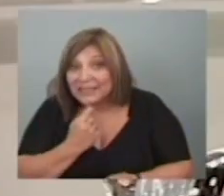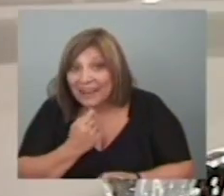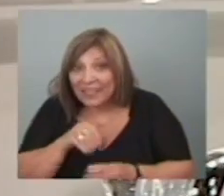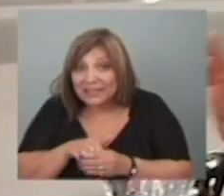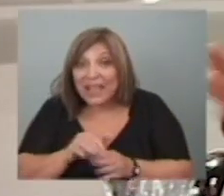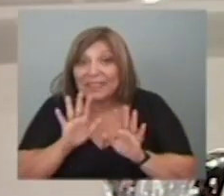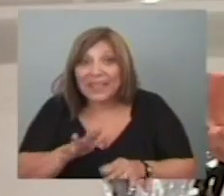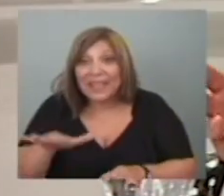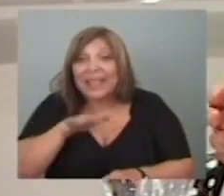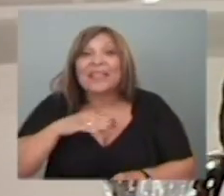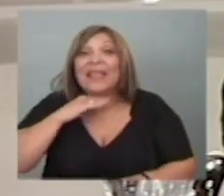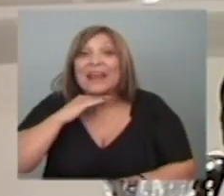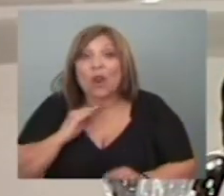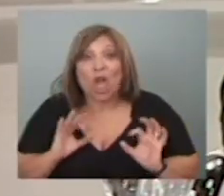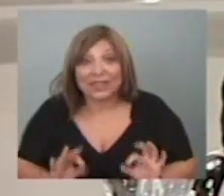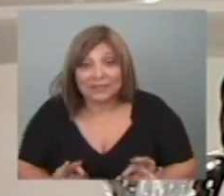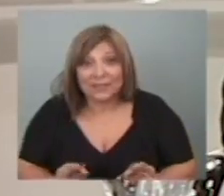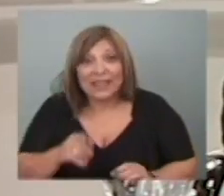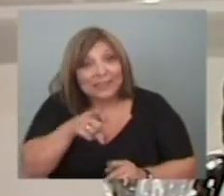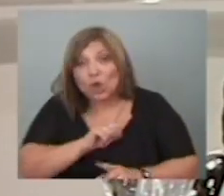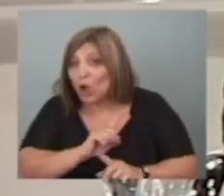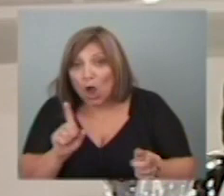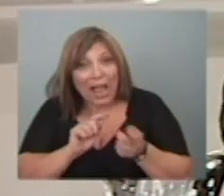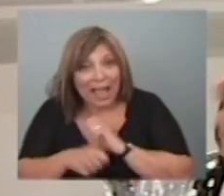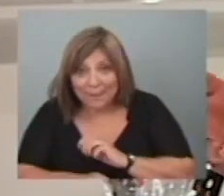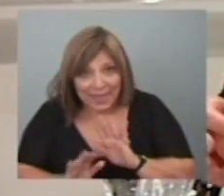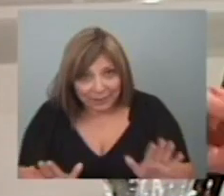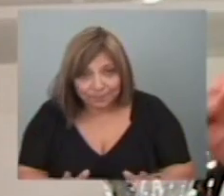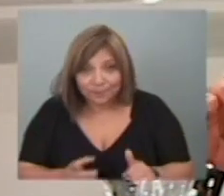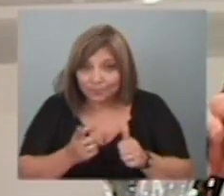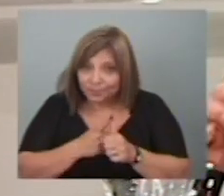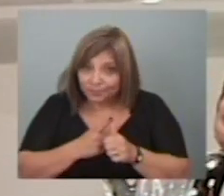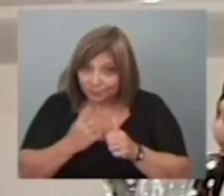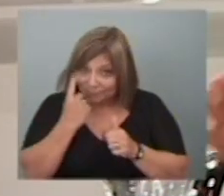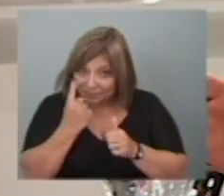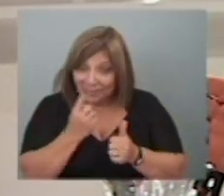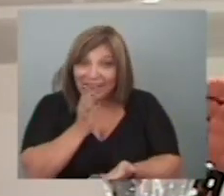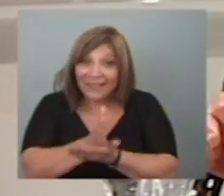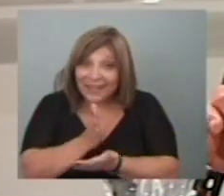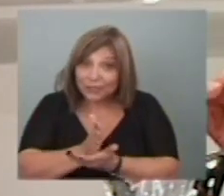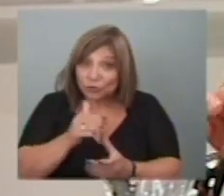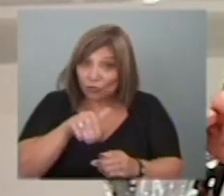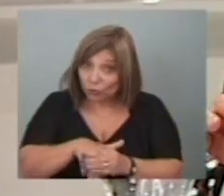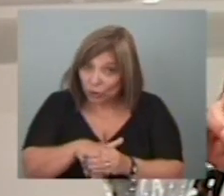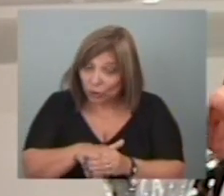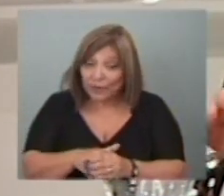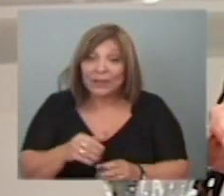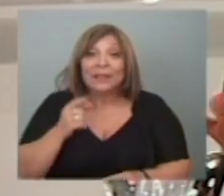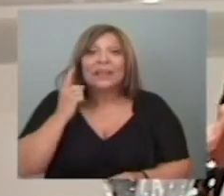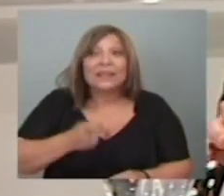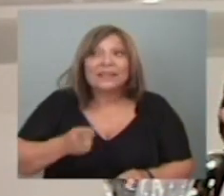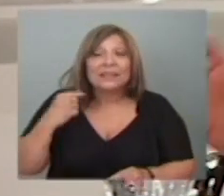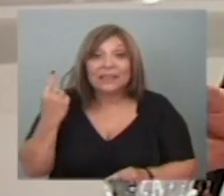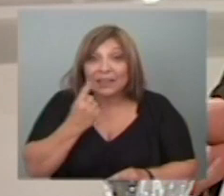Entonces, eso no se altera. Acá, insisto con dos conceptos. El primero, hoy el derecho al voto lo ejercen los